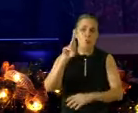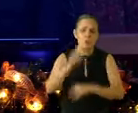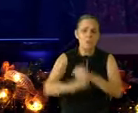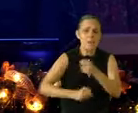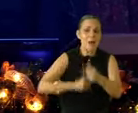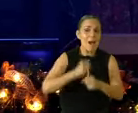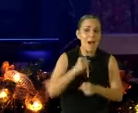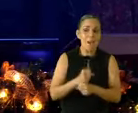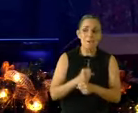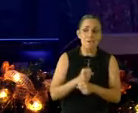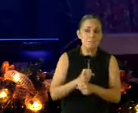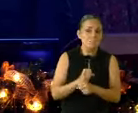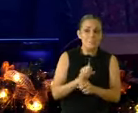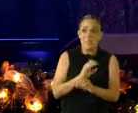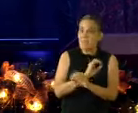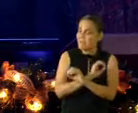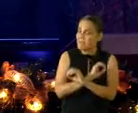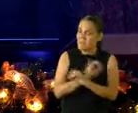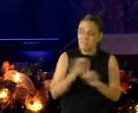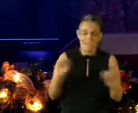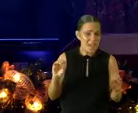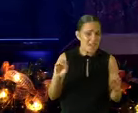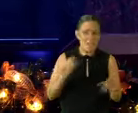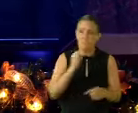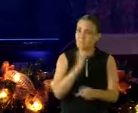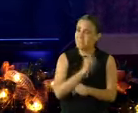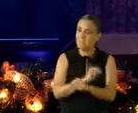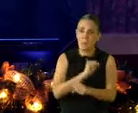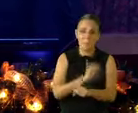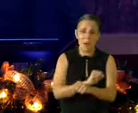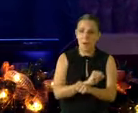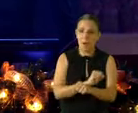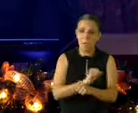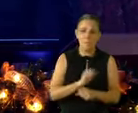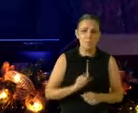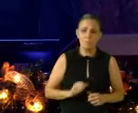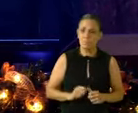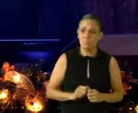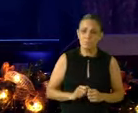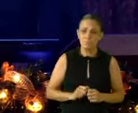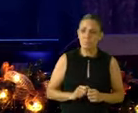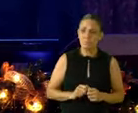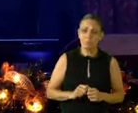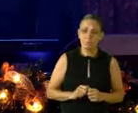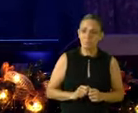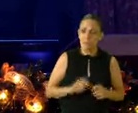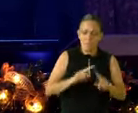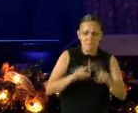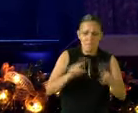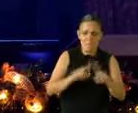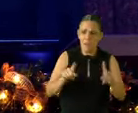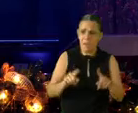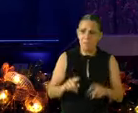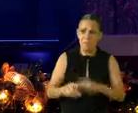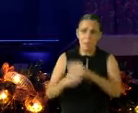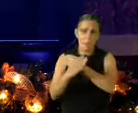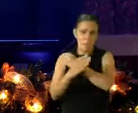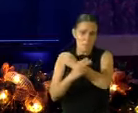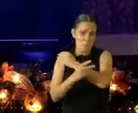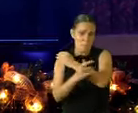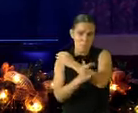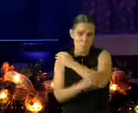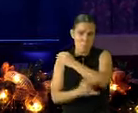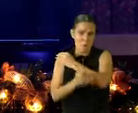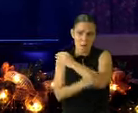Todos los hoteles, nadie trabajaba en Jerusalén, en la Galilea, en Capernaum, en ninguna parte. Y